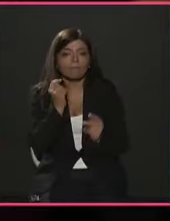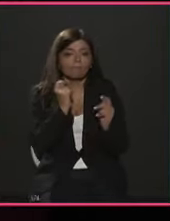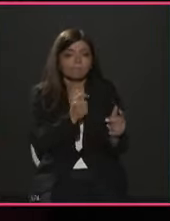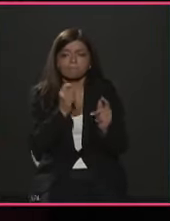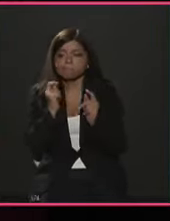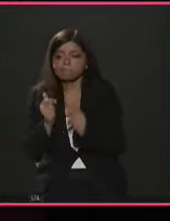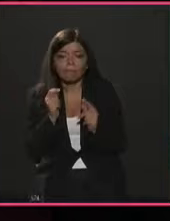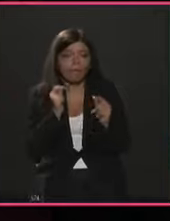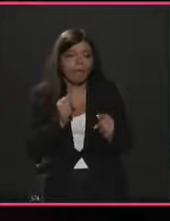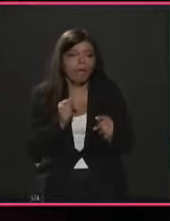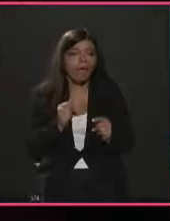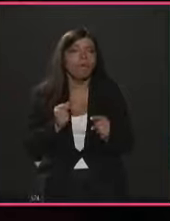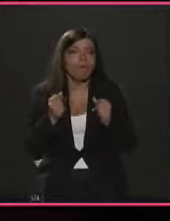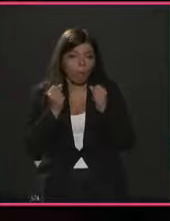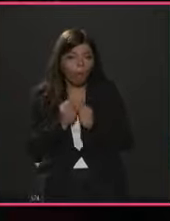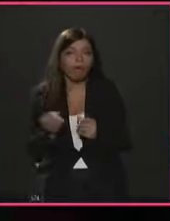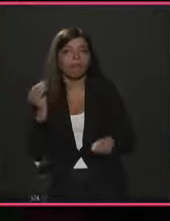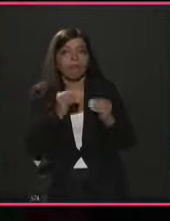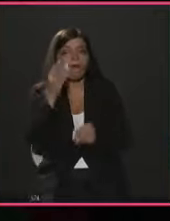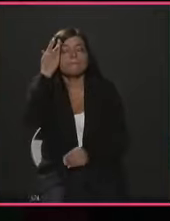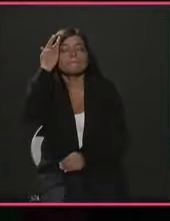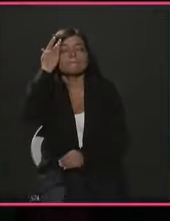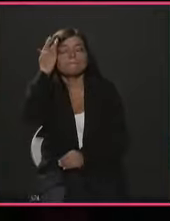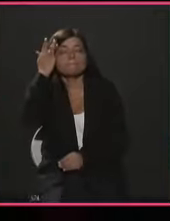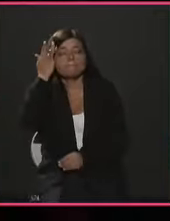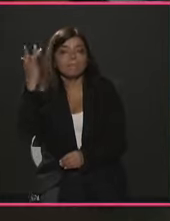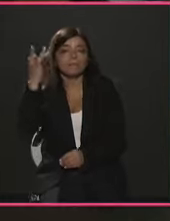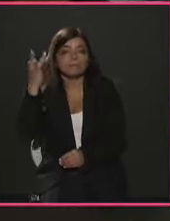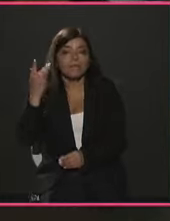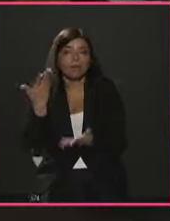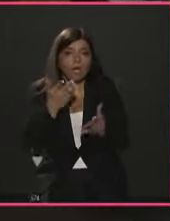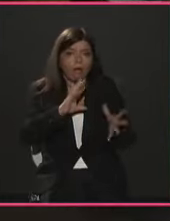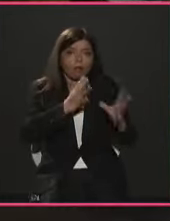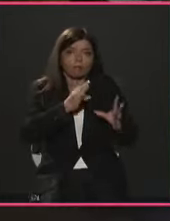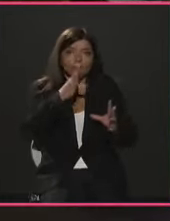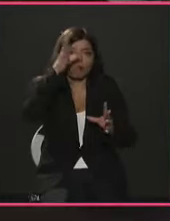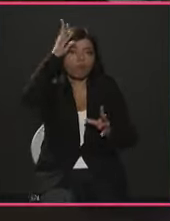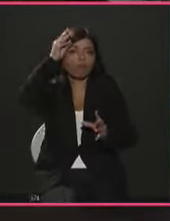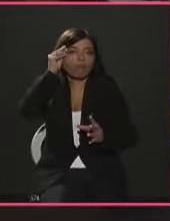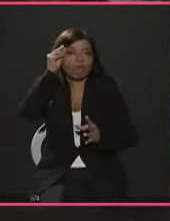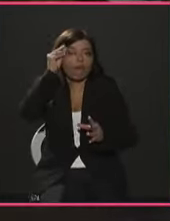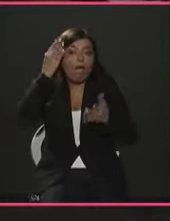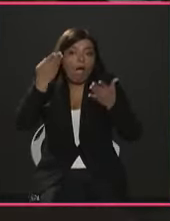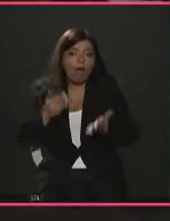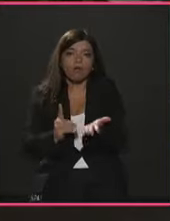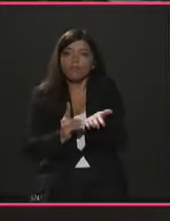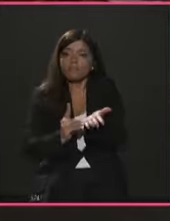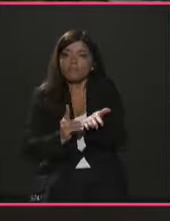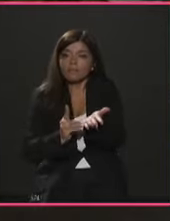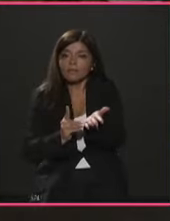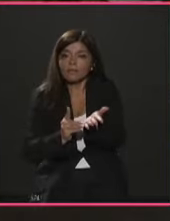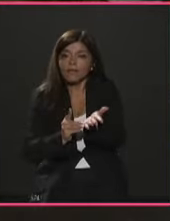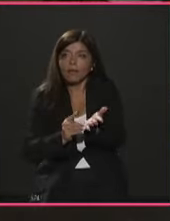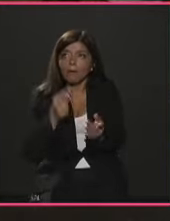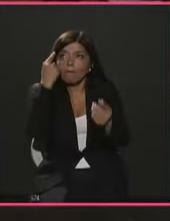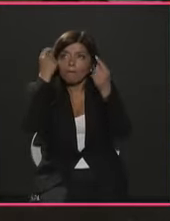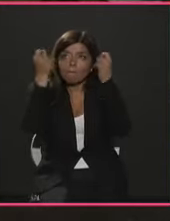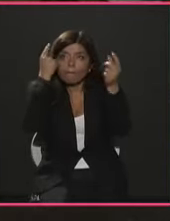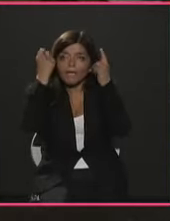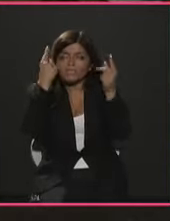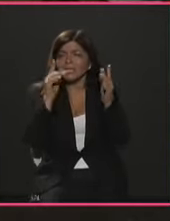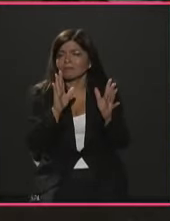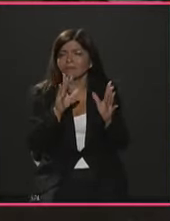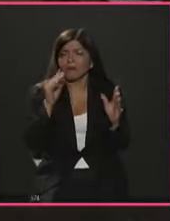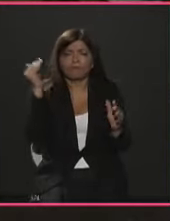pensar en un mundo donde el pensamiento está en extinción claro eh la era digital no permite pensar genera un